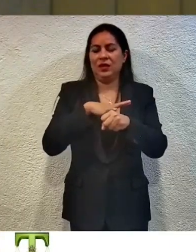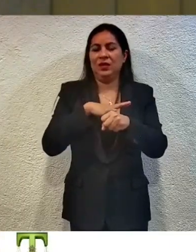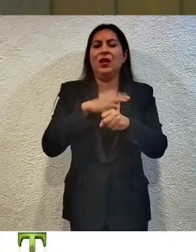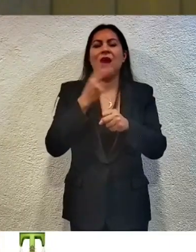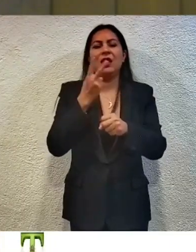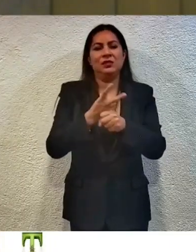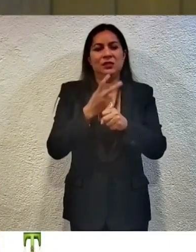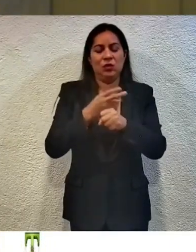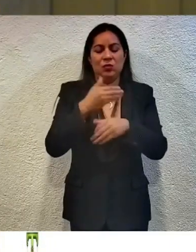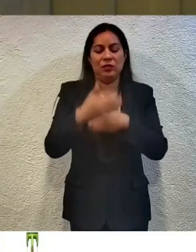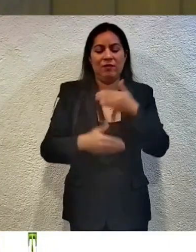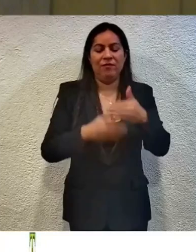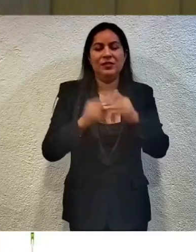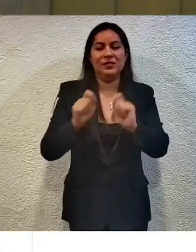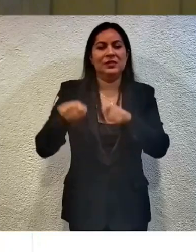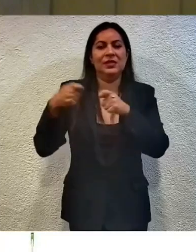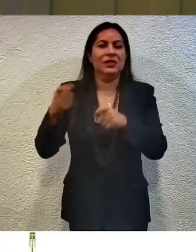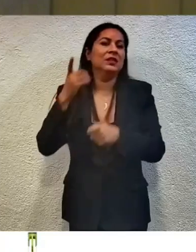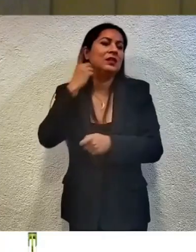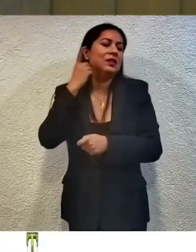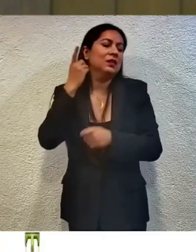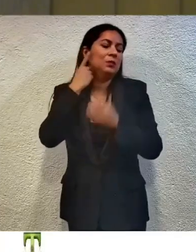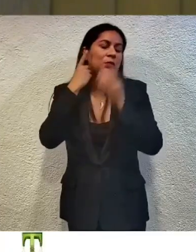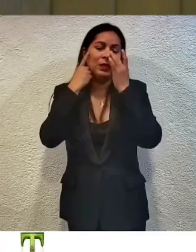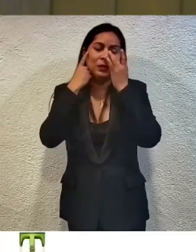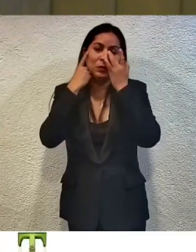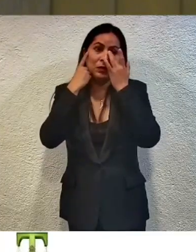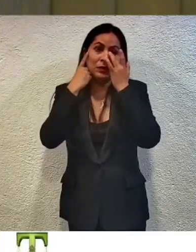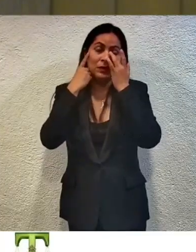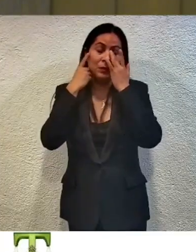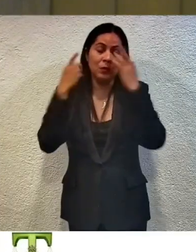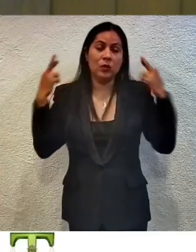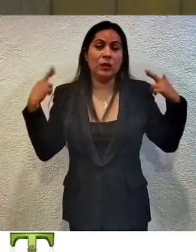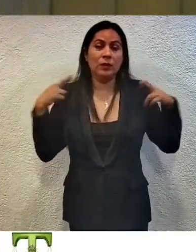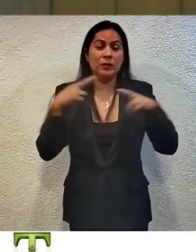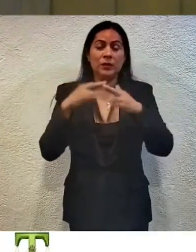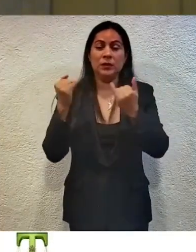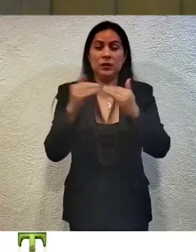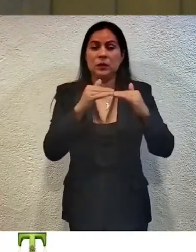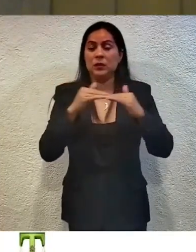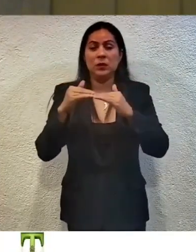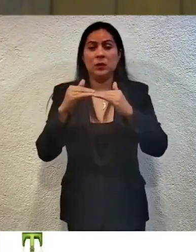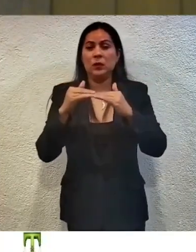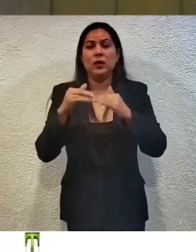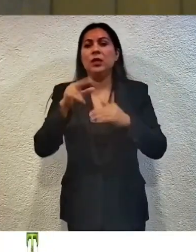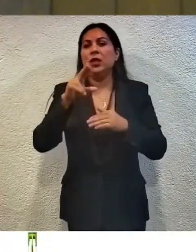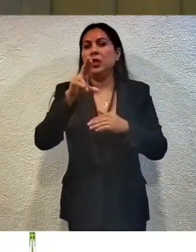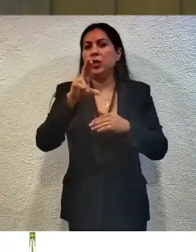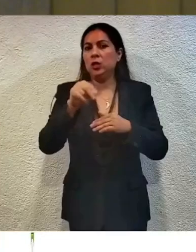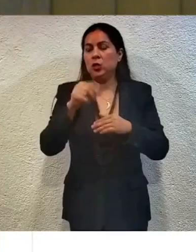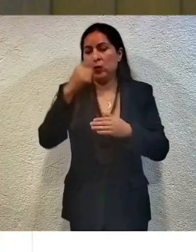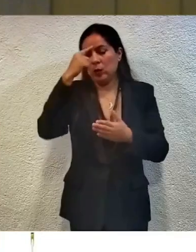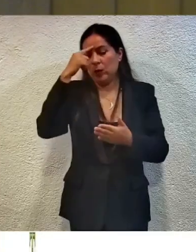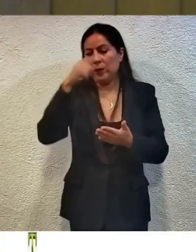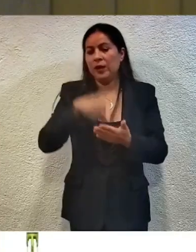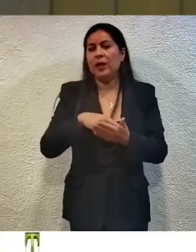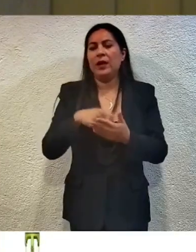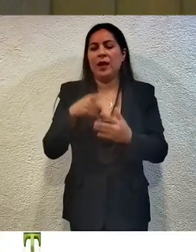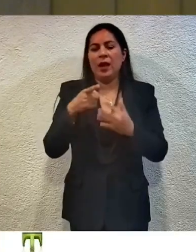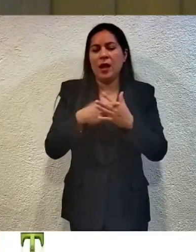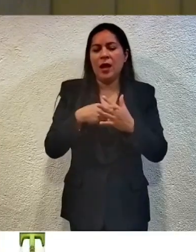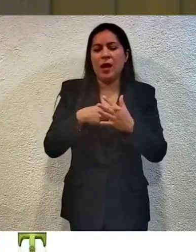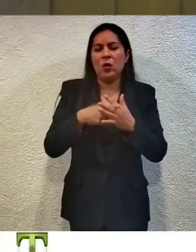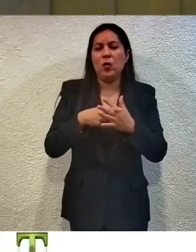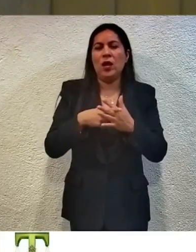segunda fase de asignación de diputaciones por representación proporcional y no para efectos de calcular